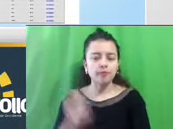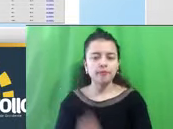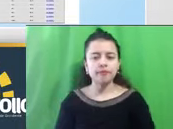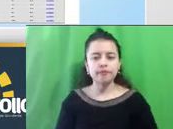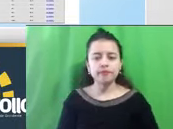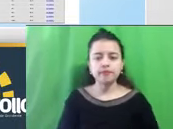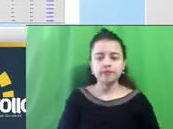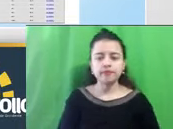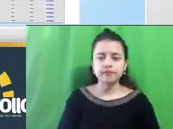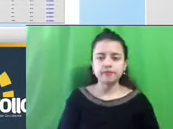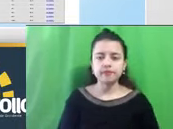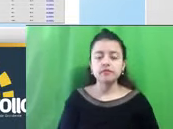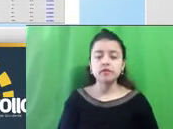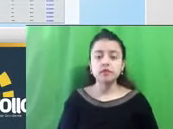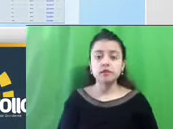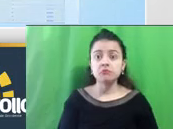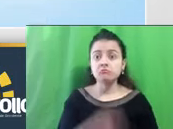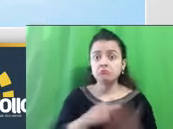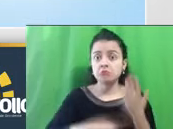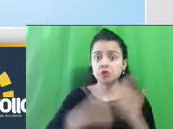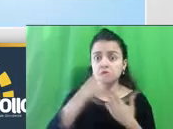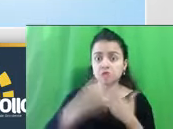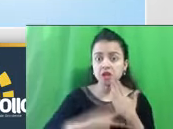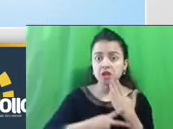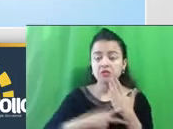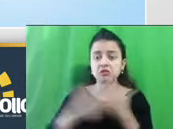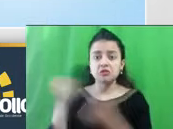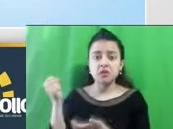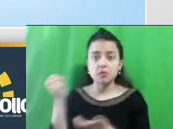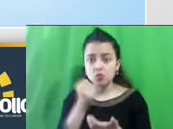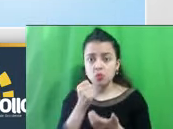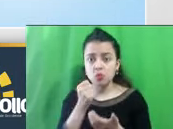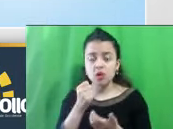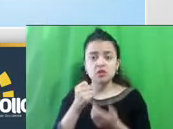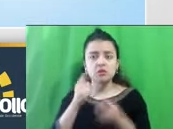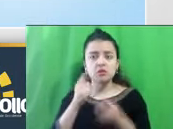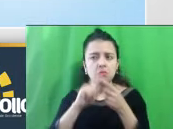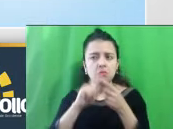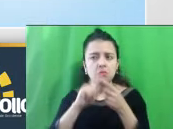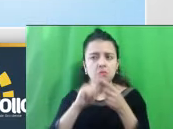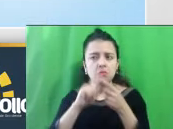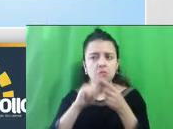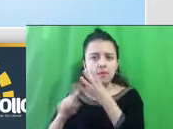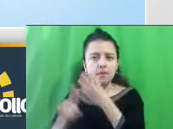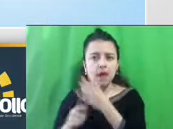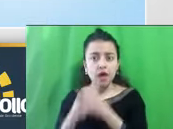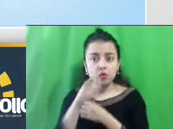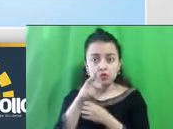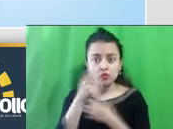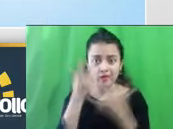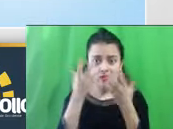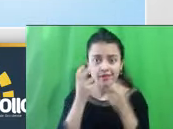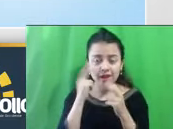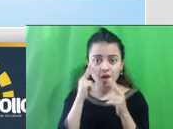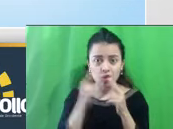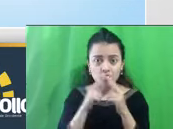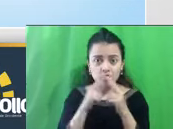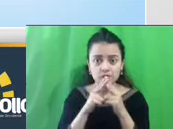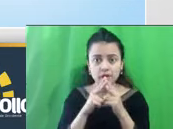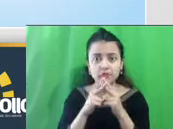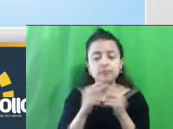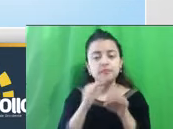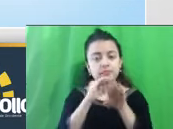planes, los proyectos, el presupuesto ejecutado, el presupuesto proyectado, cada una de las áreas de la